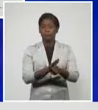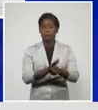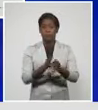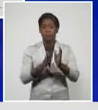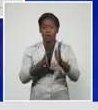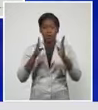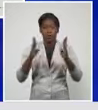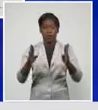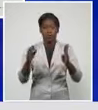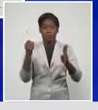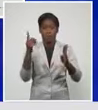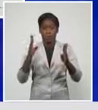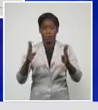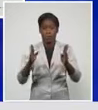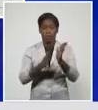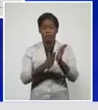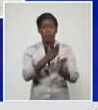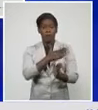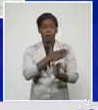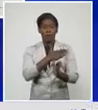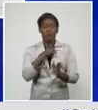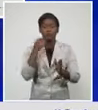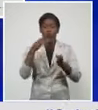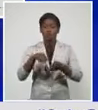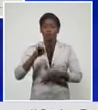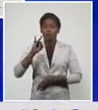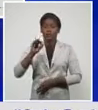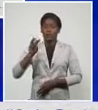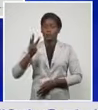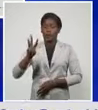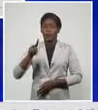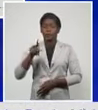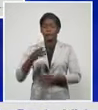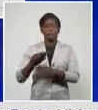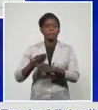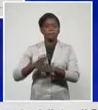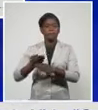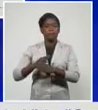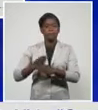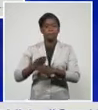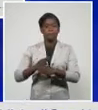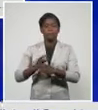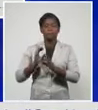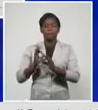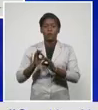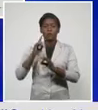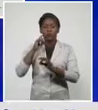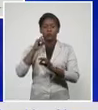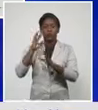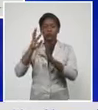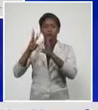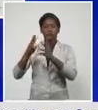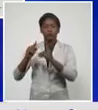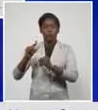marzo. Y esto, aunque da una letalidad de las más bajas que hemos tenido,